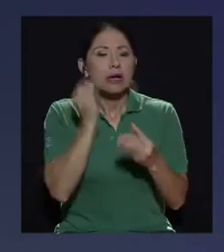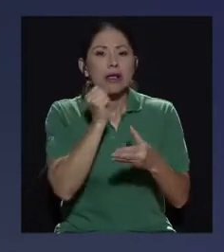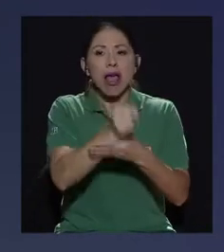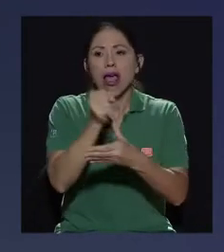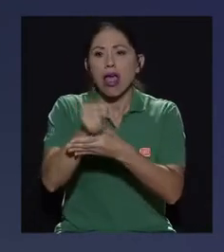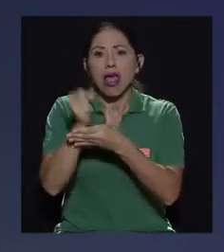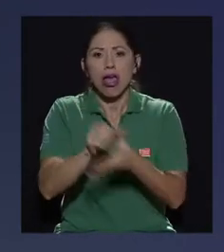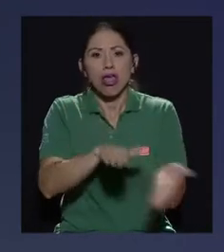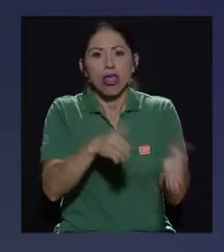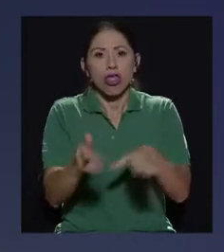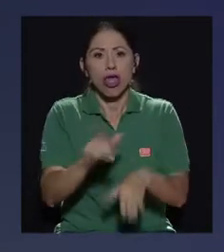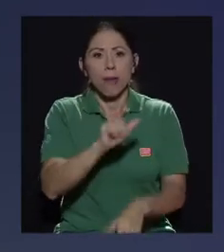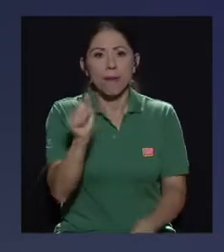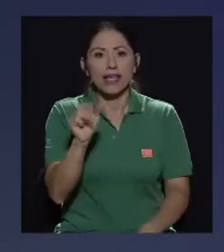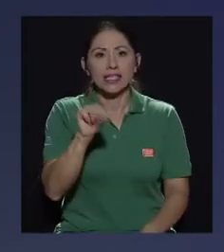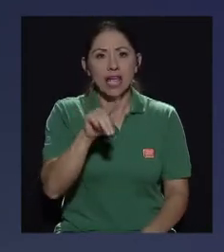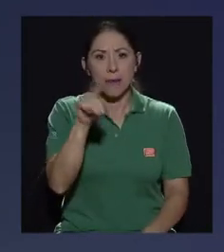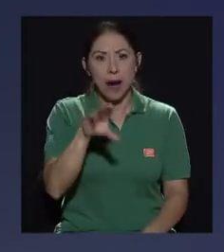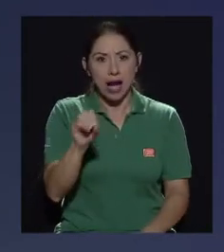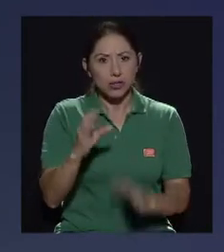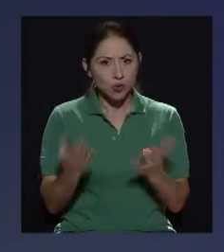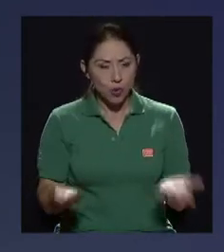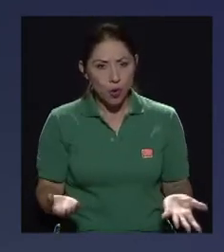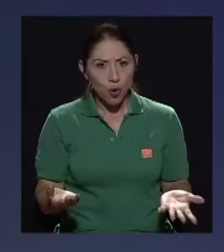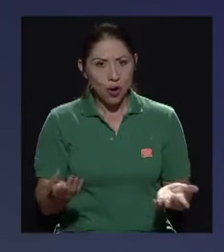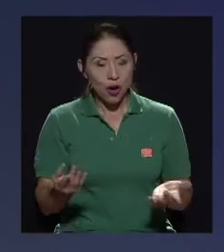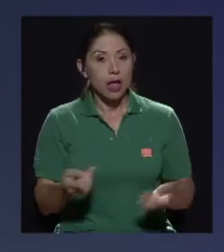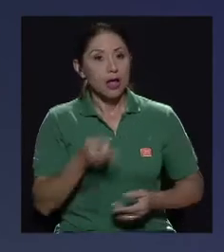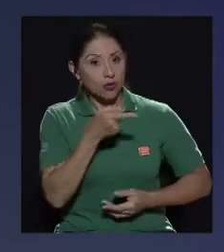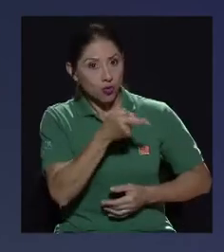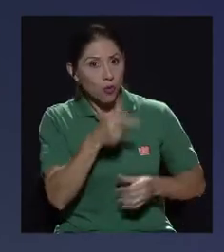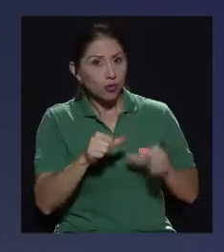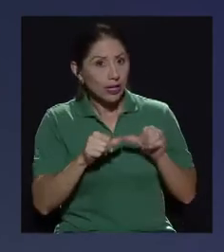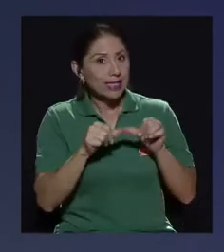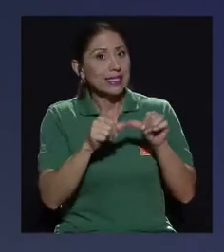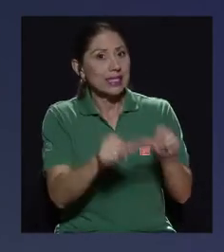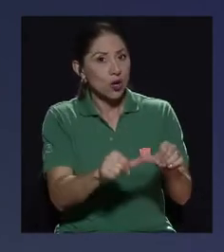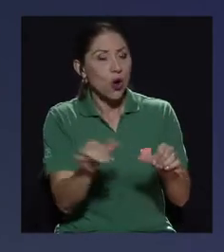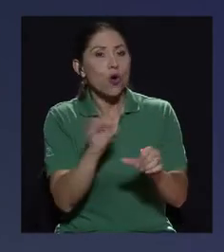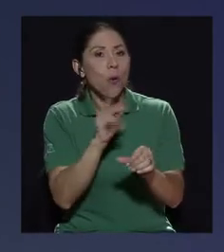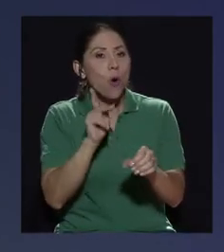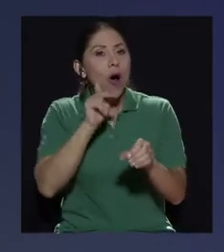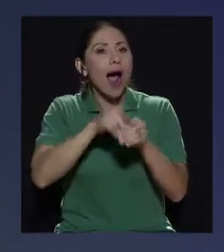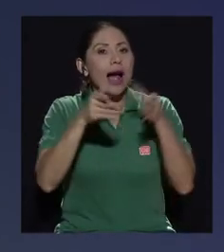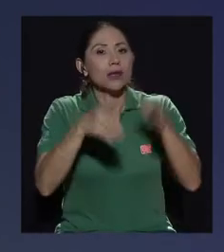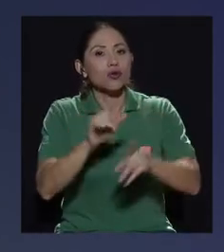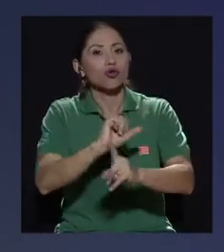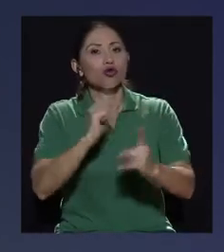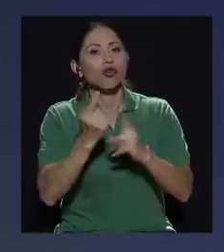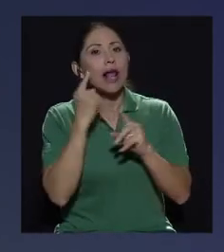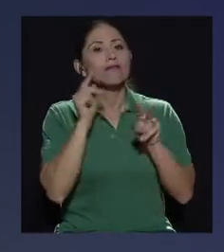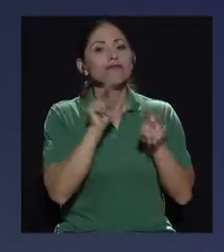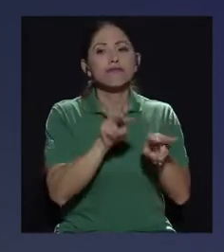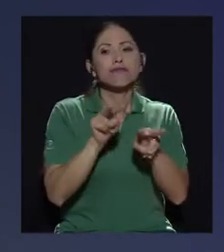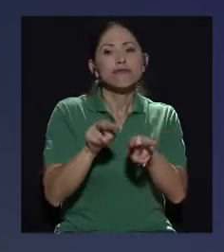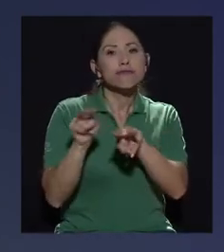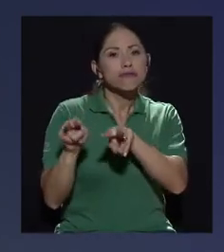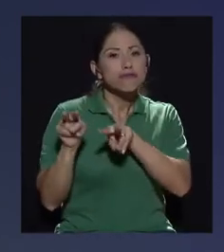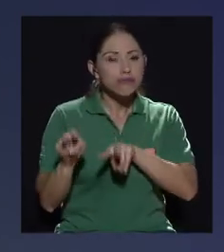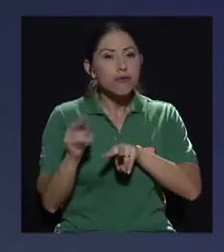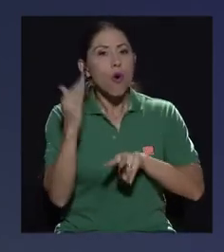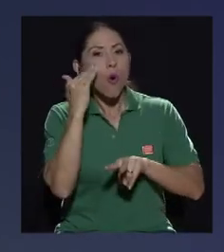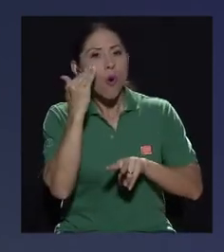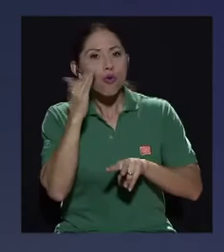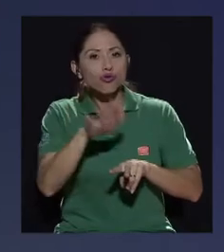en todo el mes de marzo por ejemplo entonces como usted siguió digamos como un actor social y vigilante y de algún modo